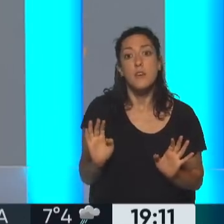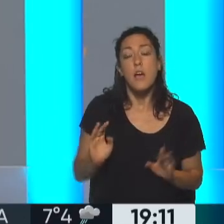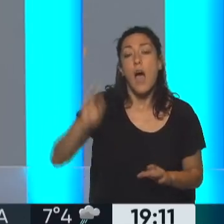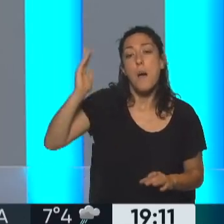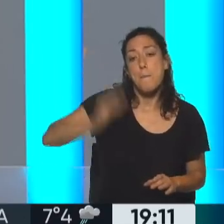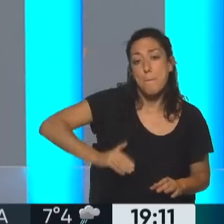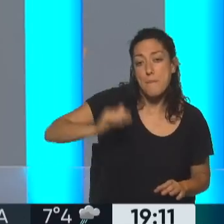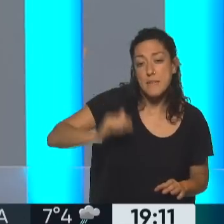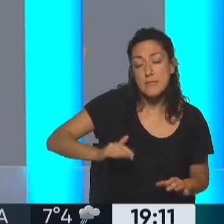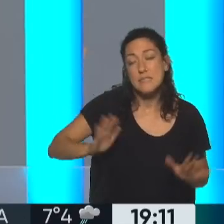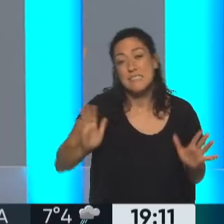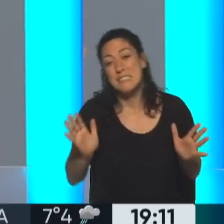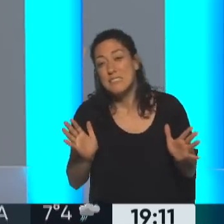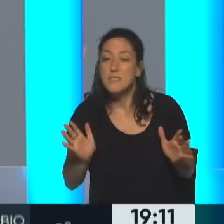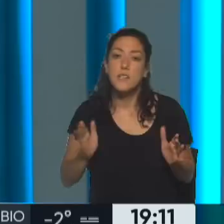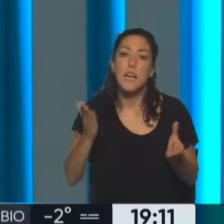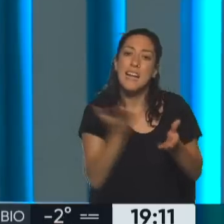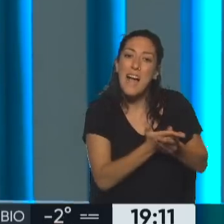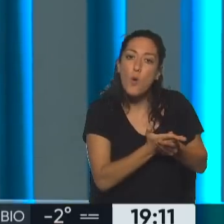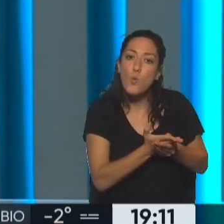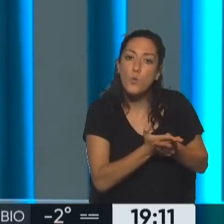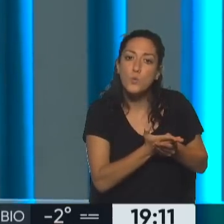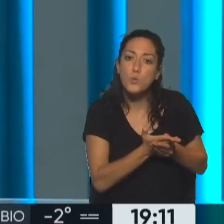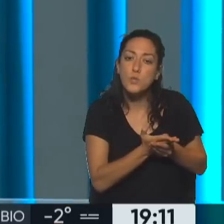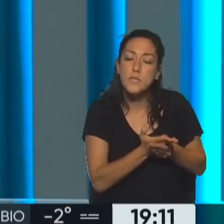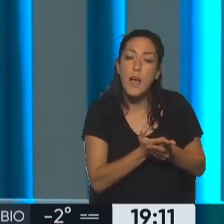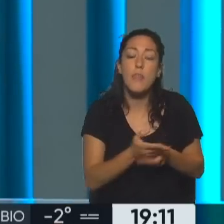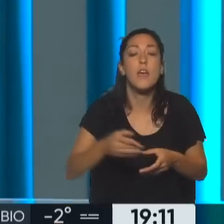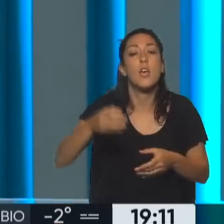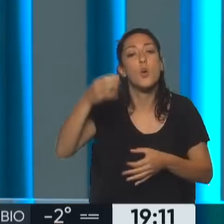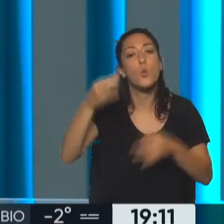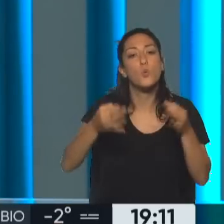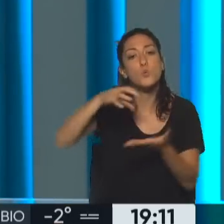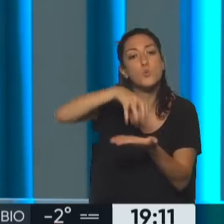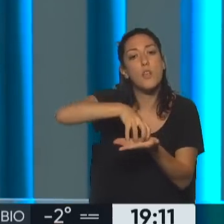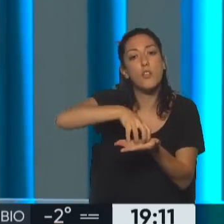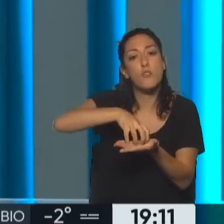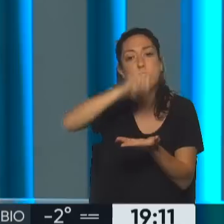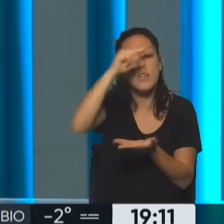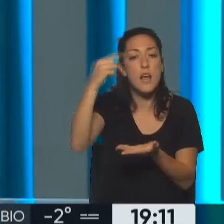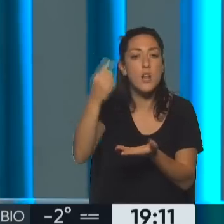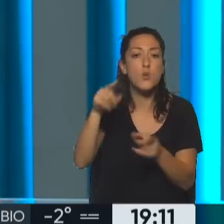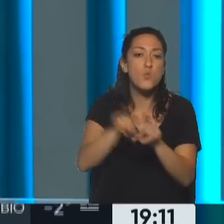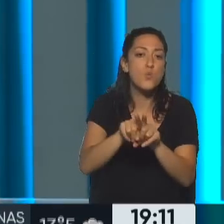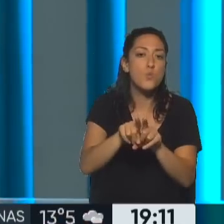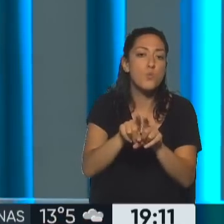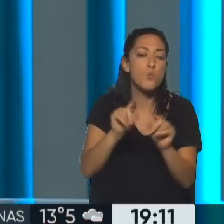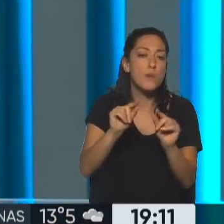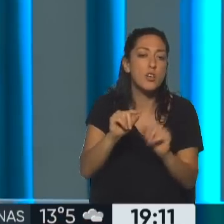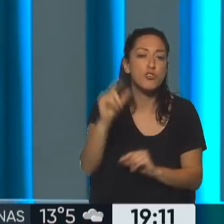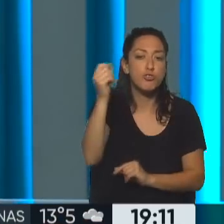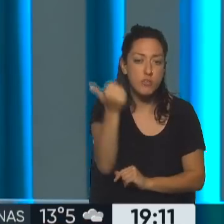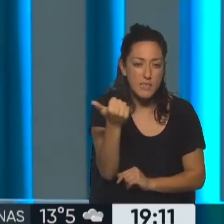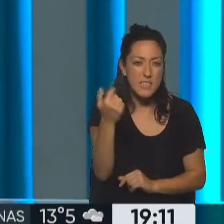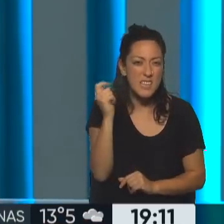de ¿Avanzó alguna eso o no? forma... Hay 3 causas judiciales que recayeron en el juzgado federal número 6. Hoy subrogado, es un juzgado vacante. ¿Quién después avanzó que- ahí?